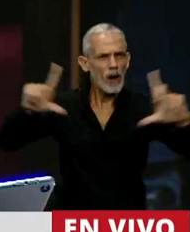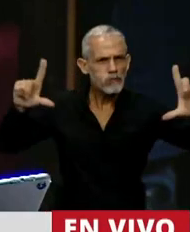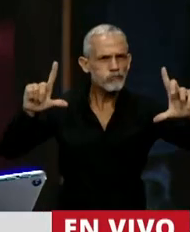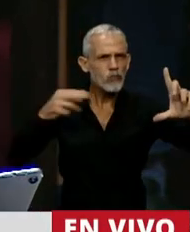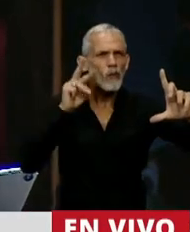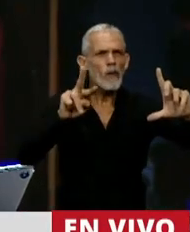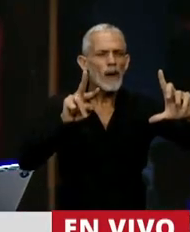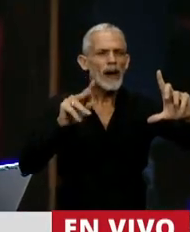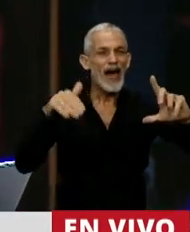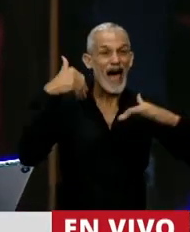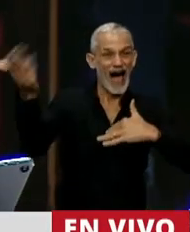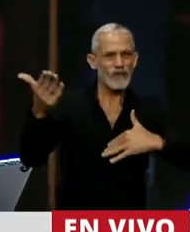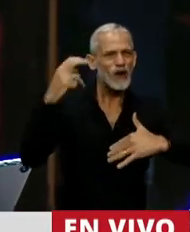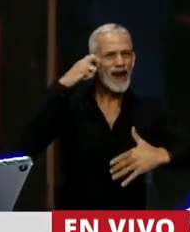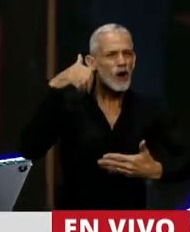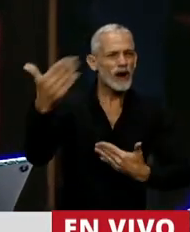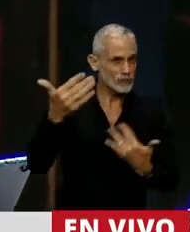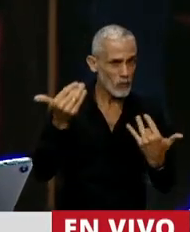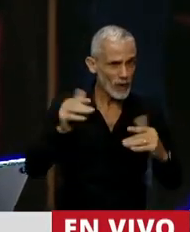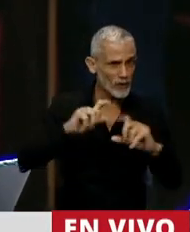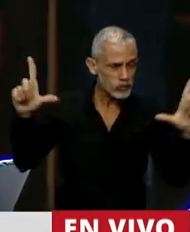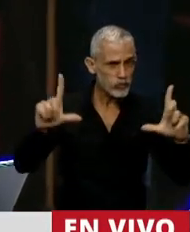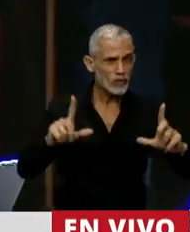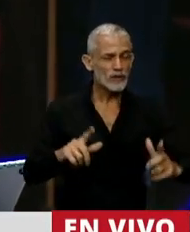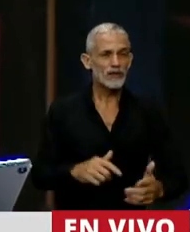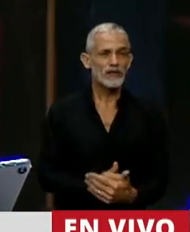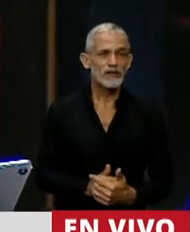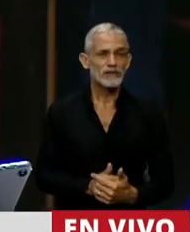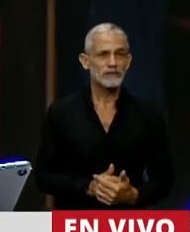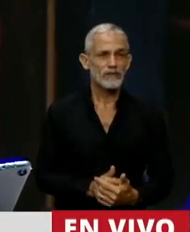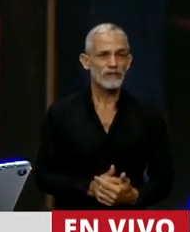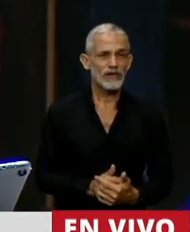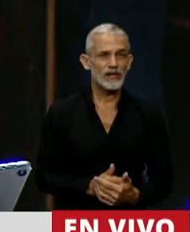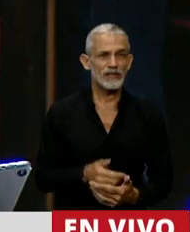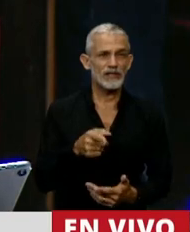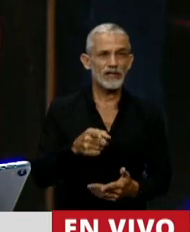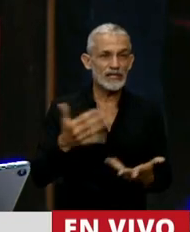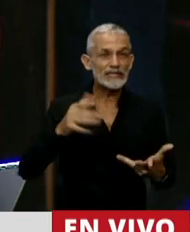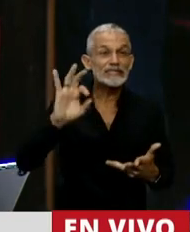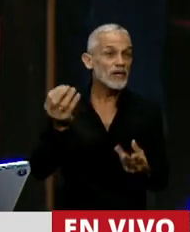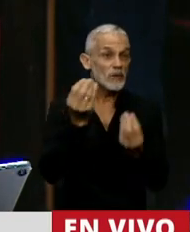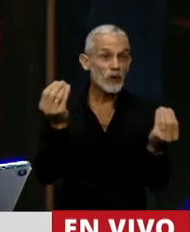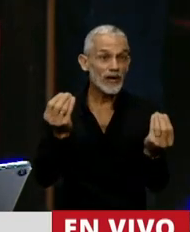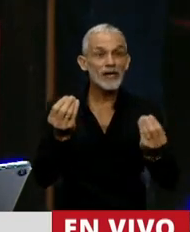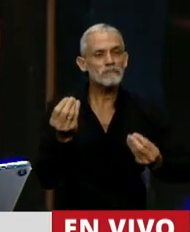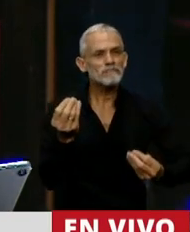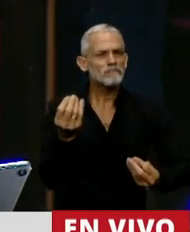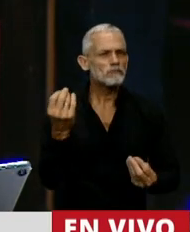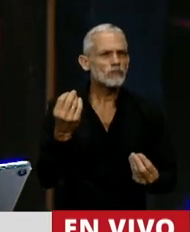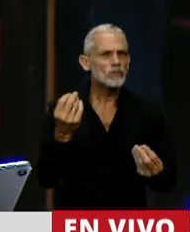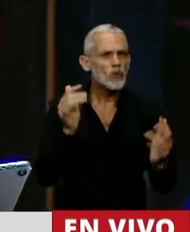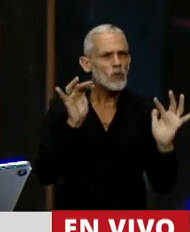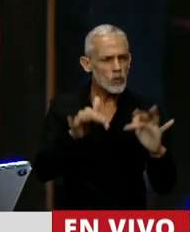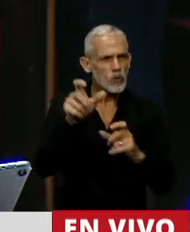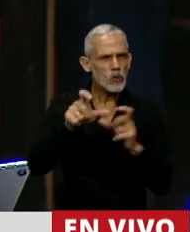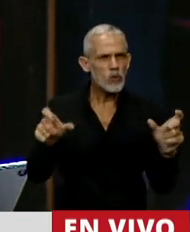pantalla de afuera del Congreso? Realmente estoy preocupado. ¿Sabe por qué? Bastante gente